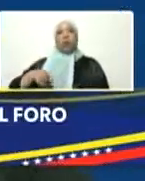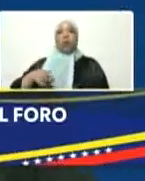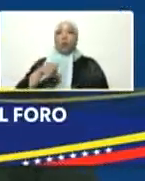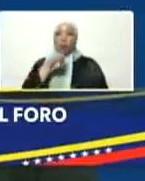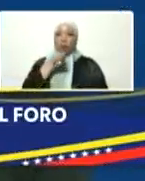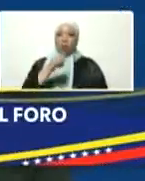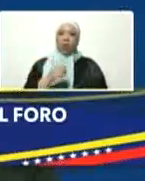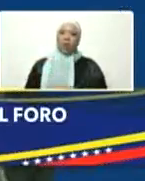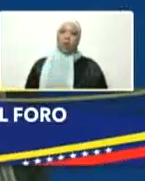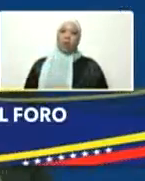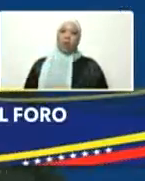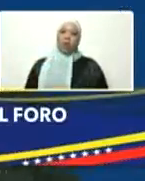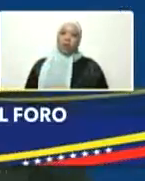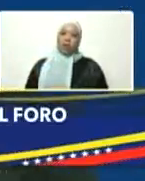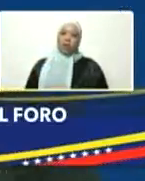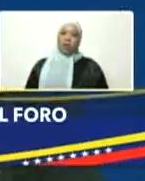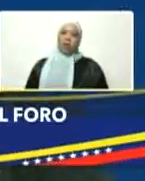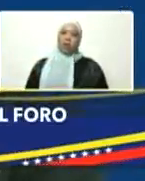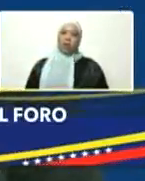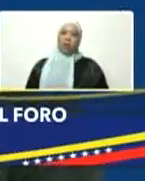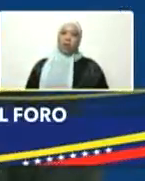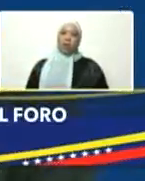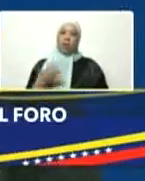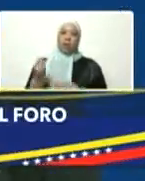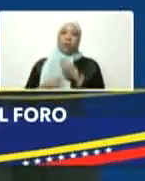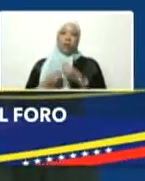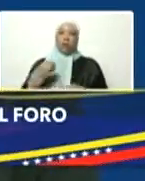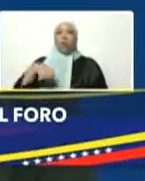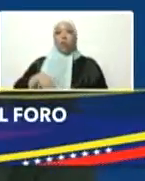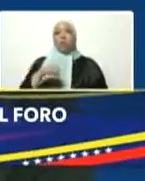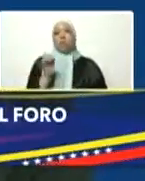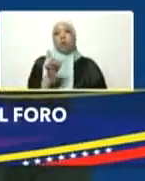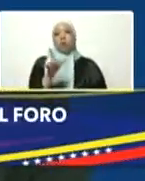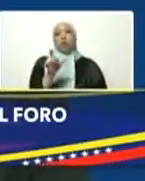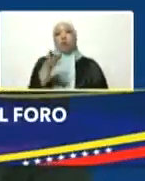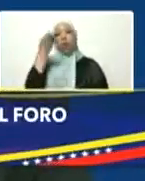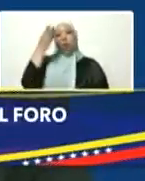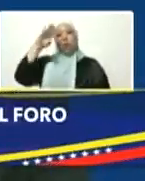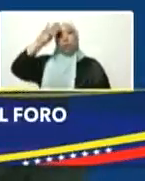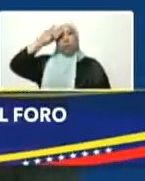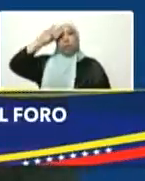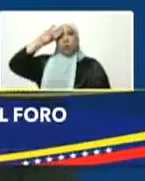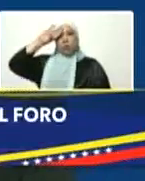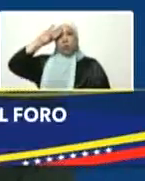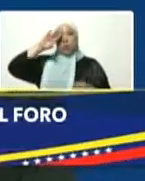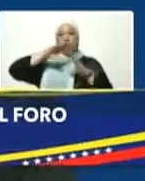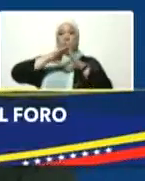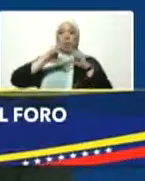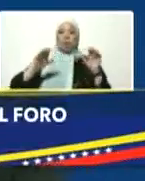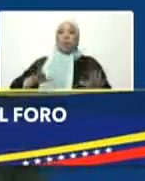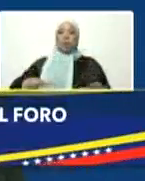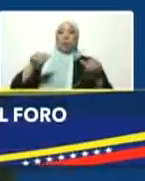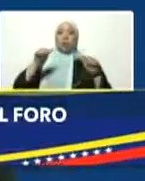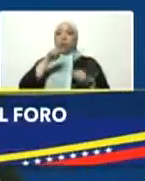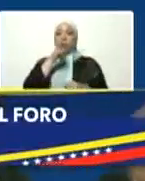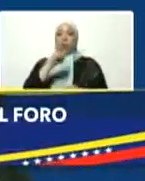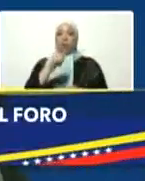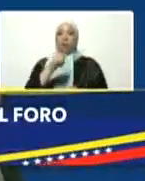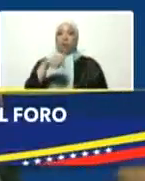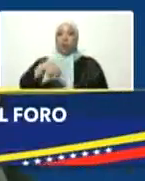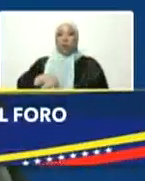a Díaz-Canel, el Partido Comunista de Cuba, y a todos los compañeros aquí